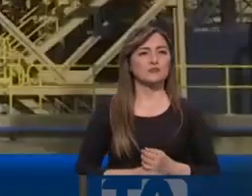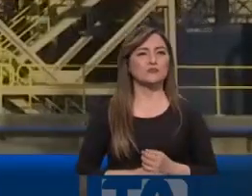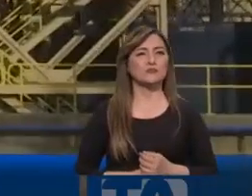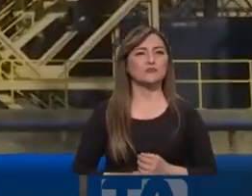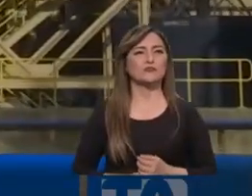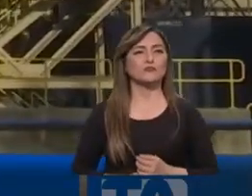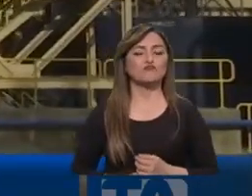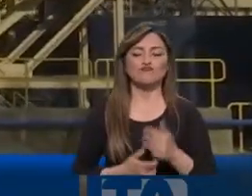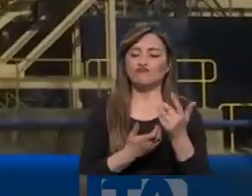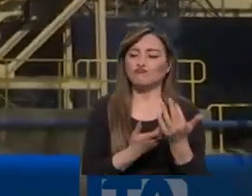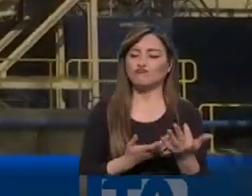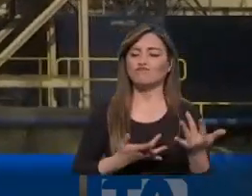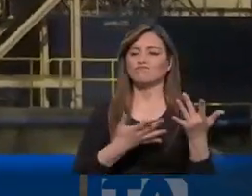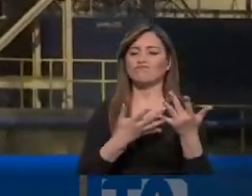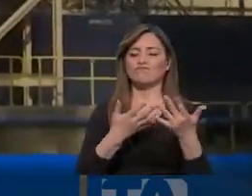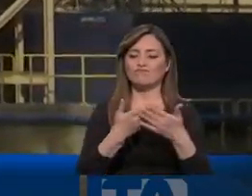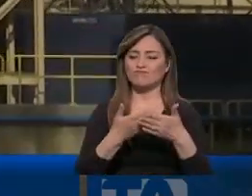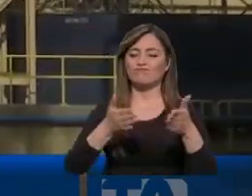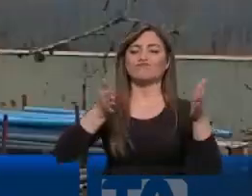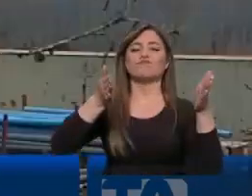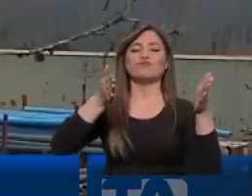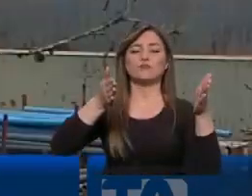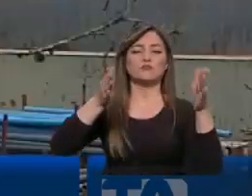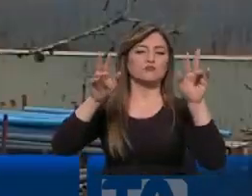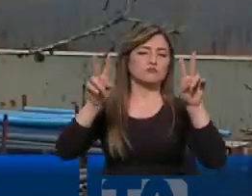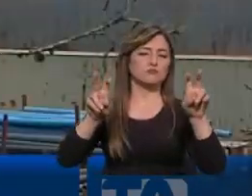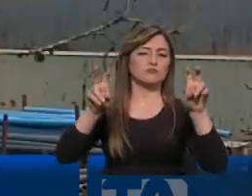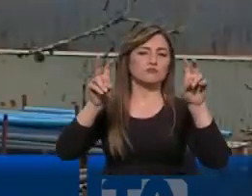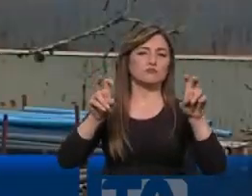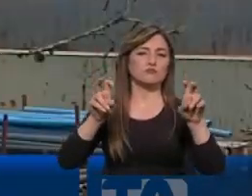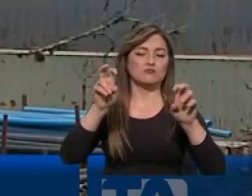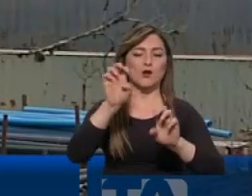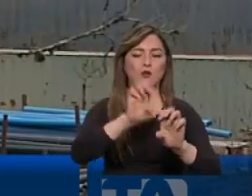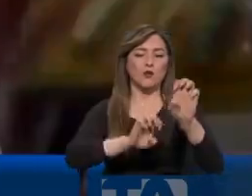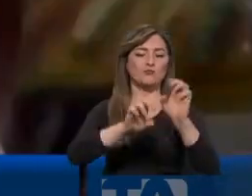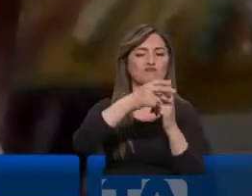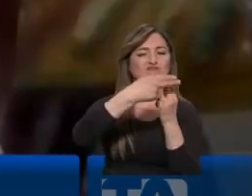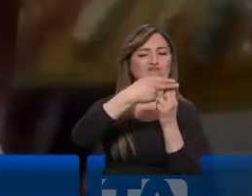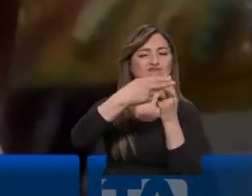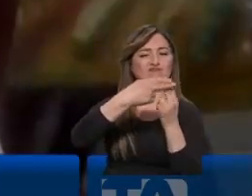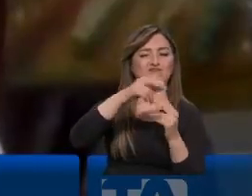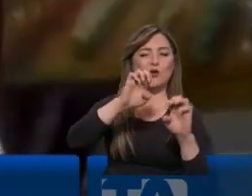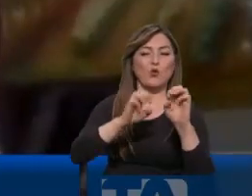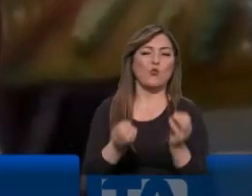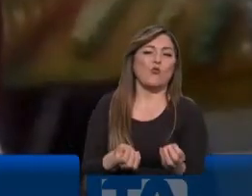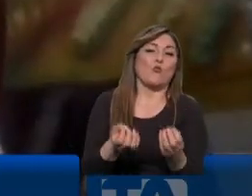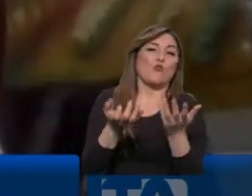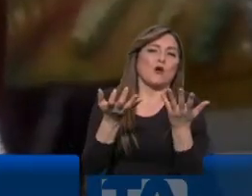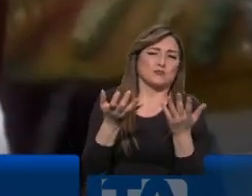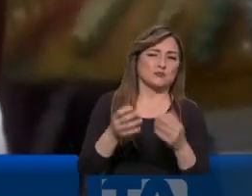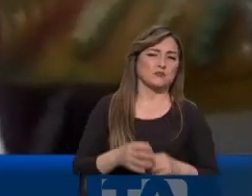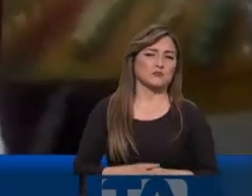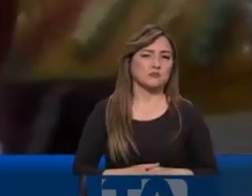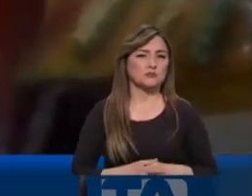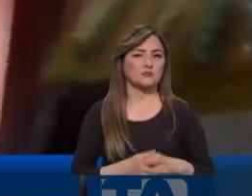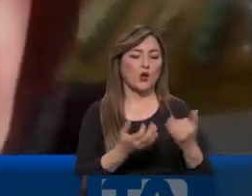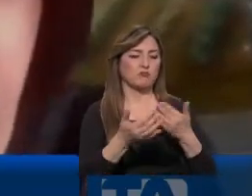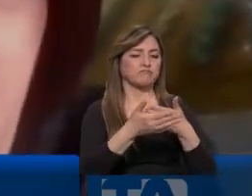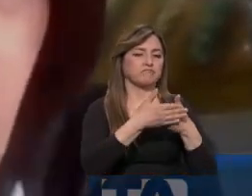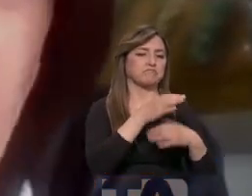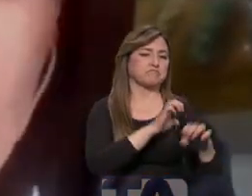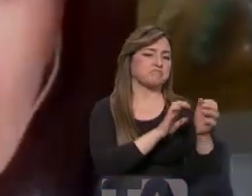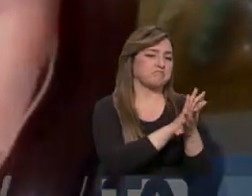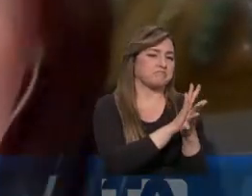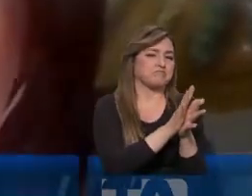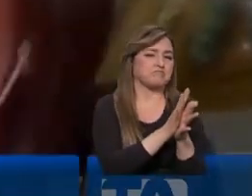mucha expectativa en la reapertura del denominado catastro minero. El hecho de que el catastro minero esté cerrado desde